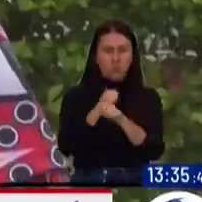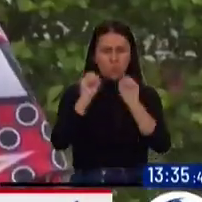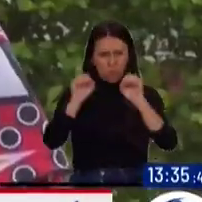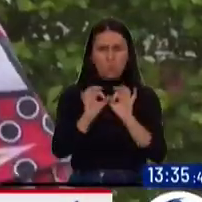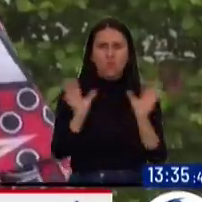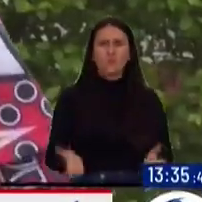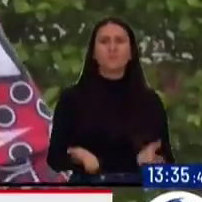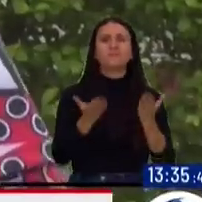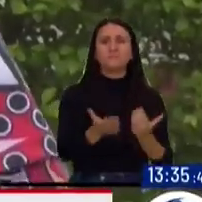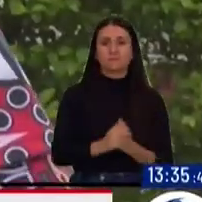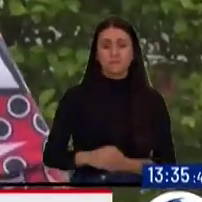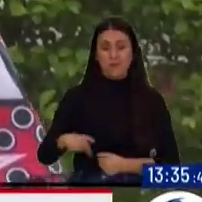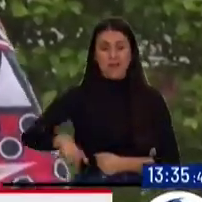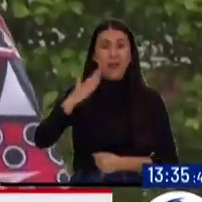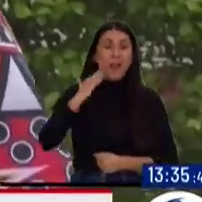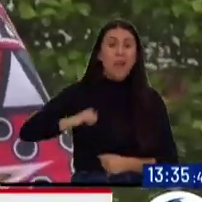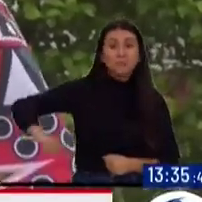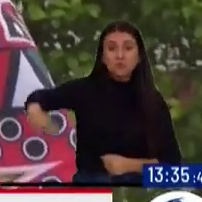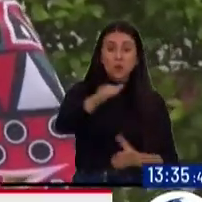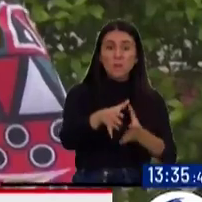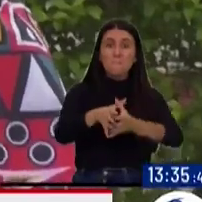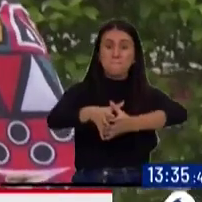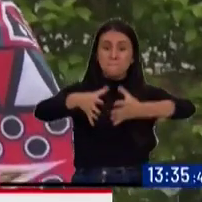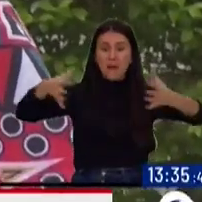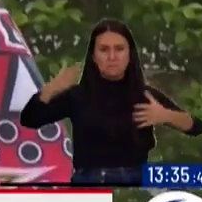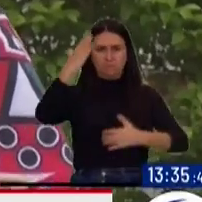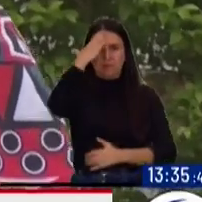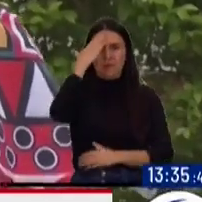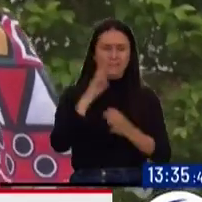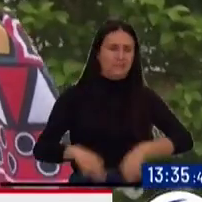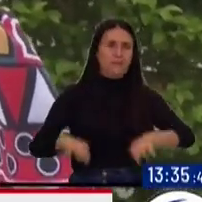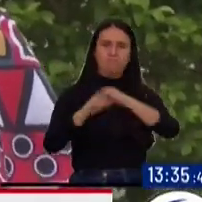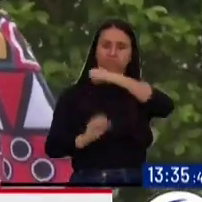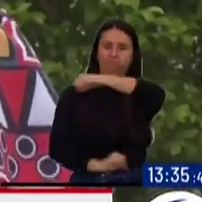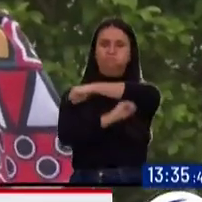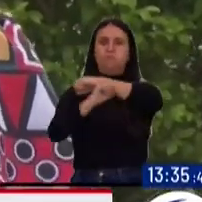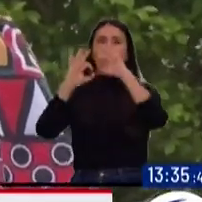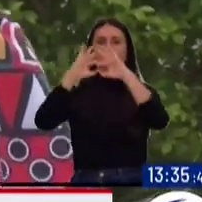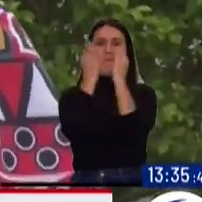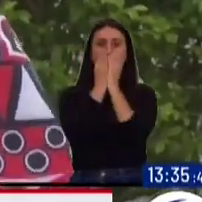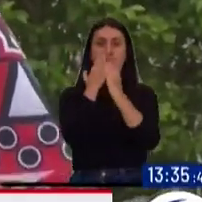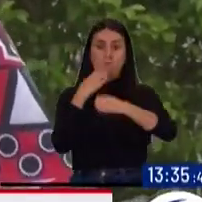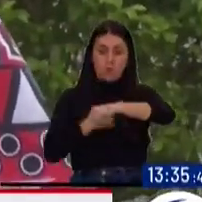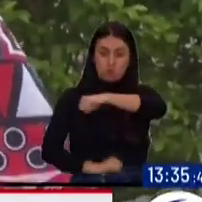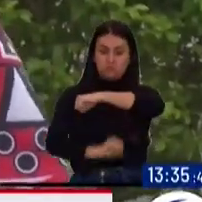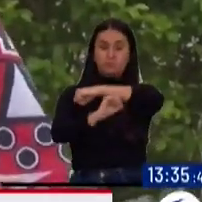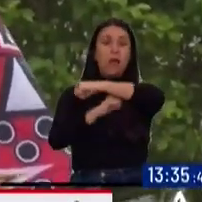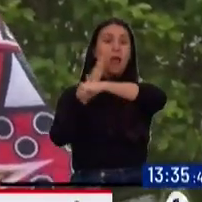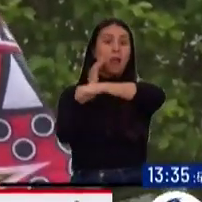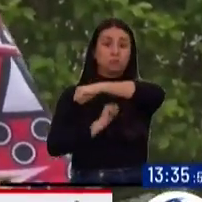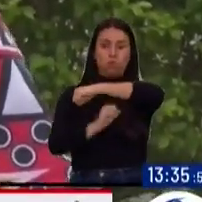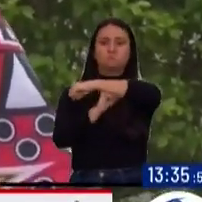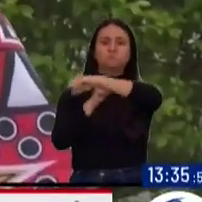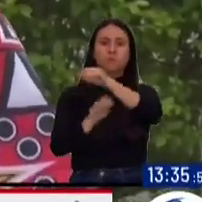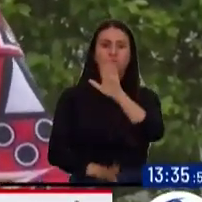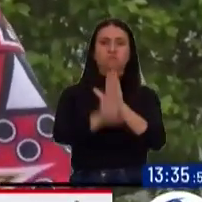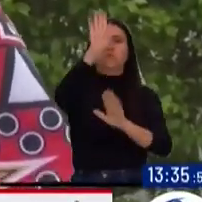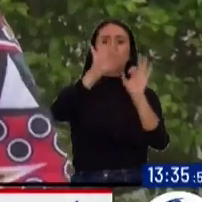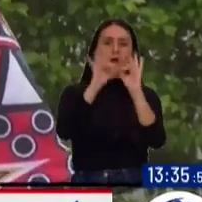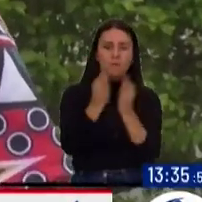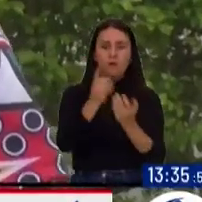mujeres en el Chocó son la columna vertebral de la familia. Si fortalecemos a las mujeres, fortalecemos la familia y fortalecemos la juventud,